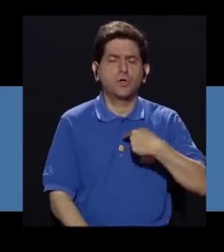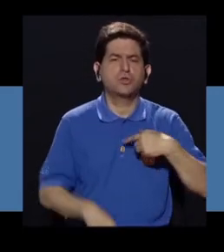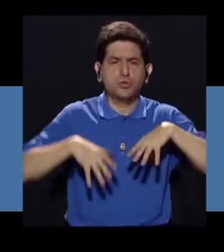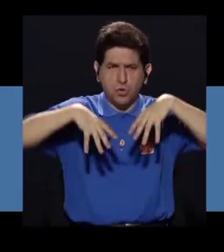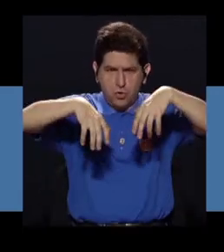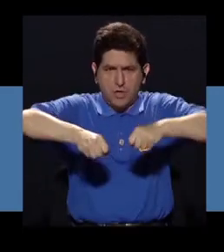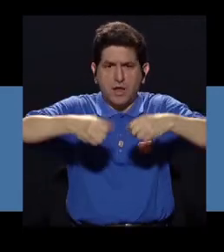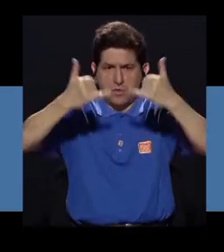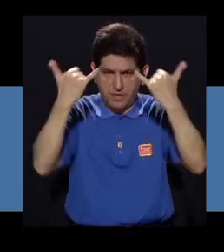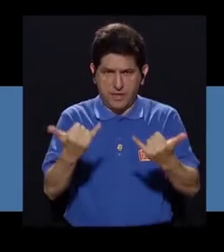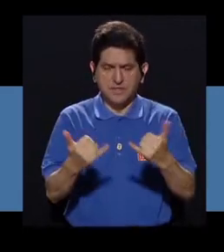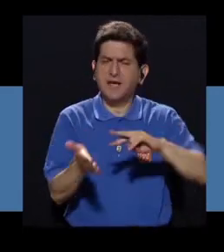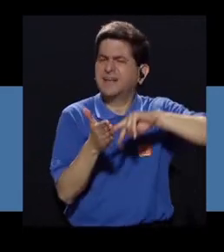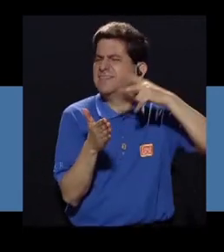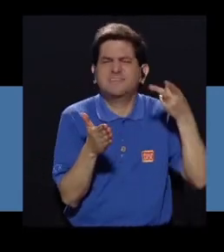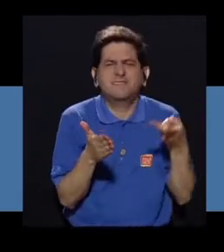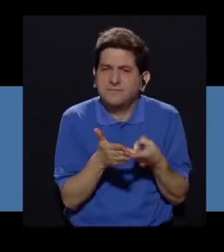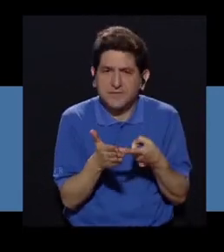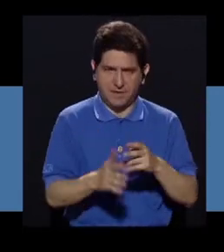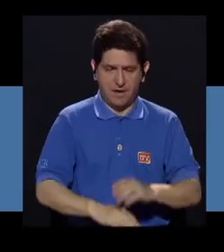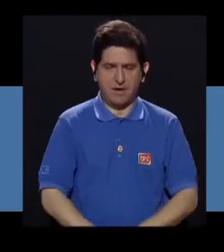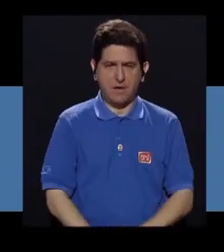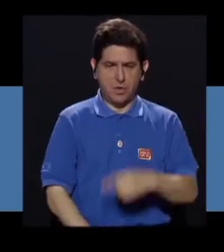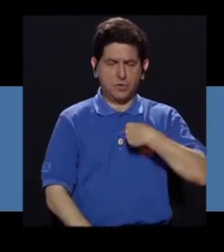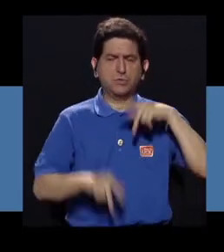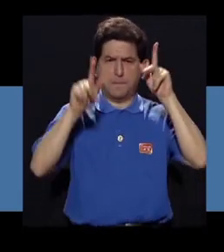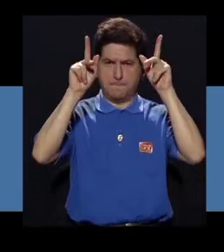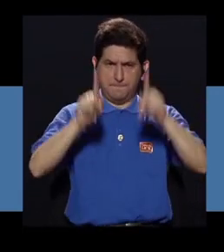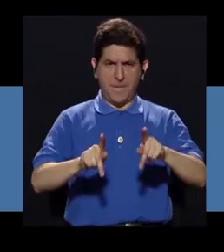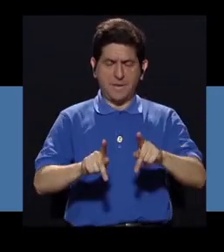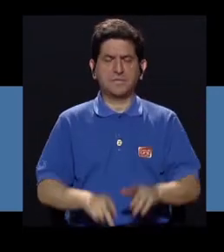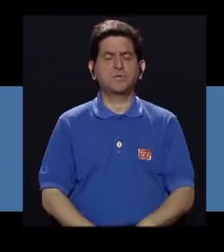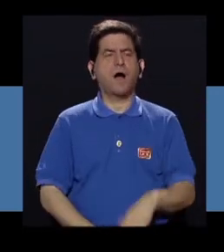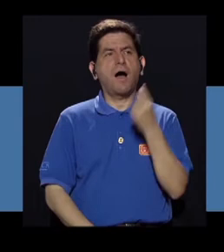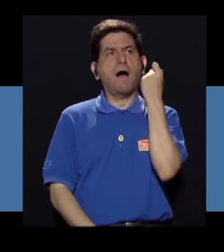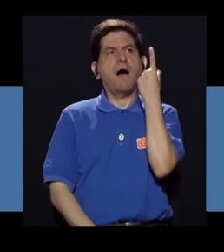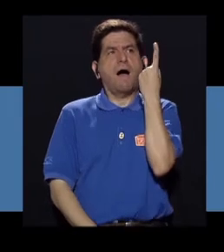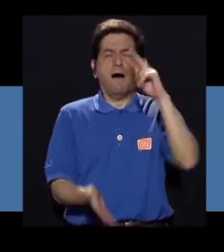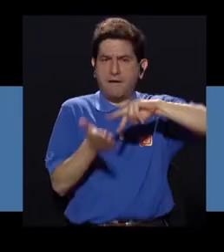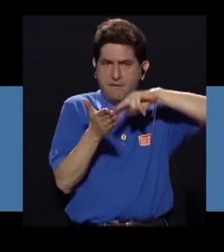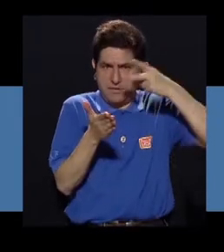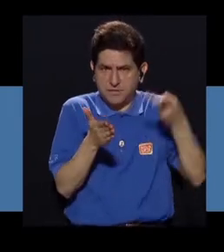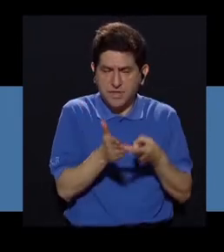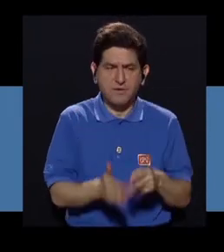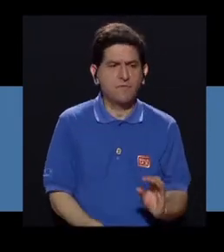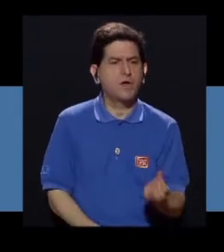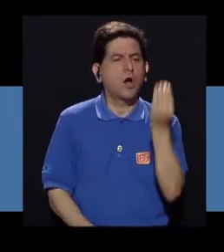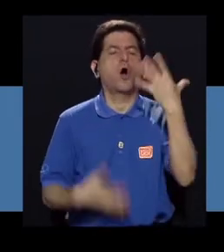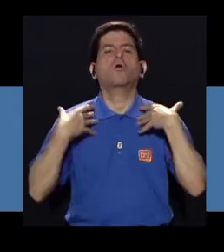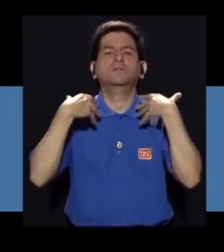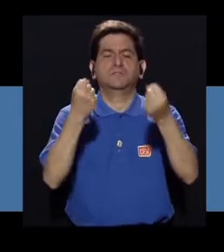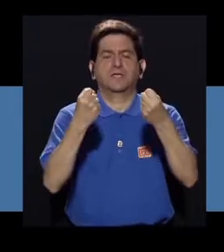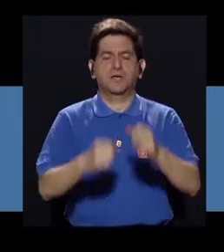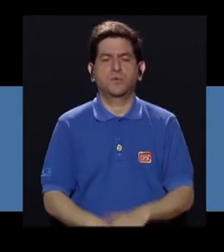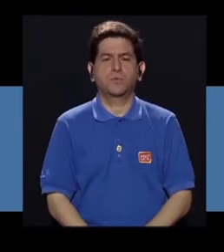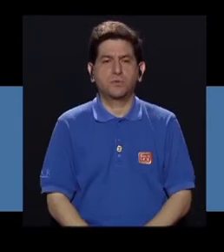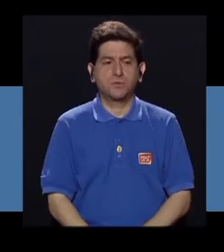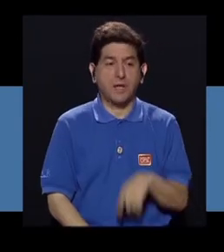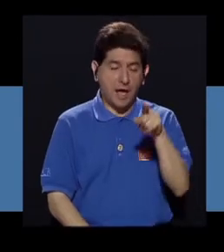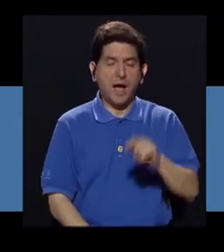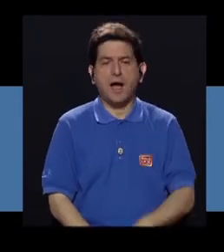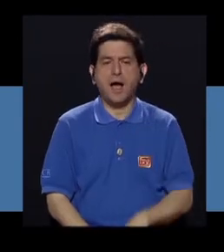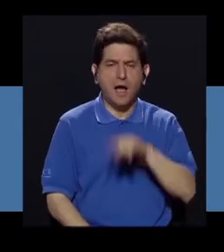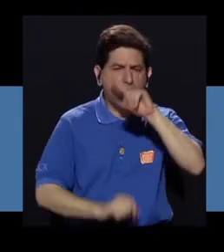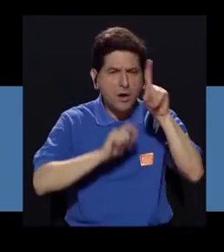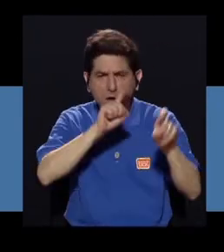sexuales. Yo soy egresada y ser egresado significa ser una persona que ya entendió lo que es Joven Salud. Bueno,